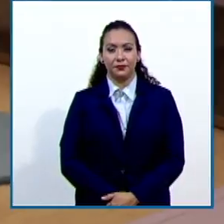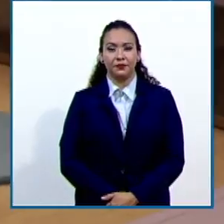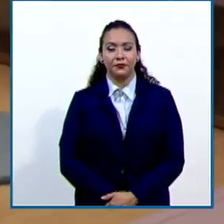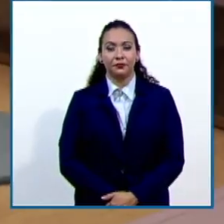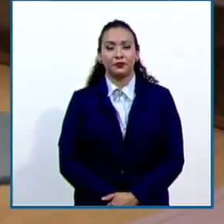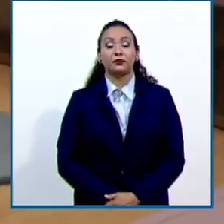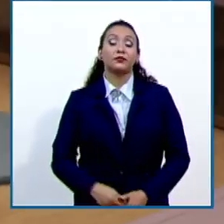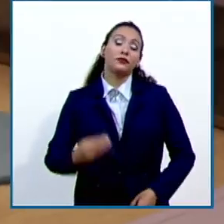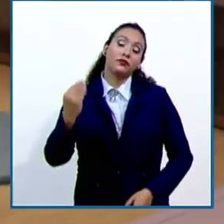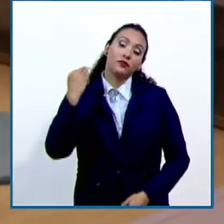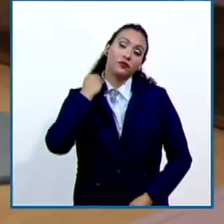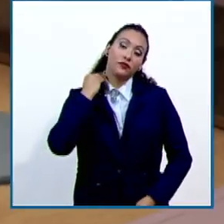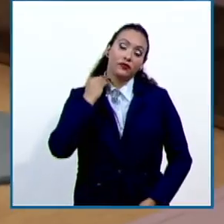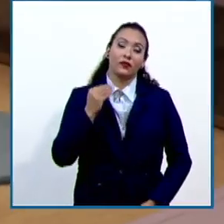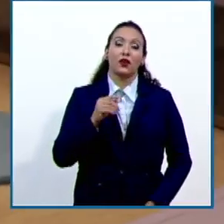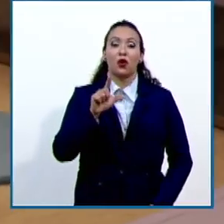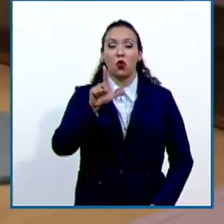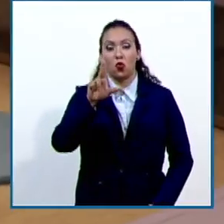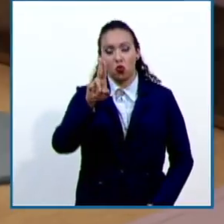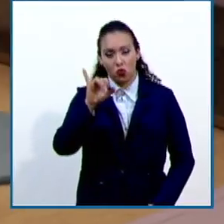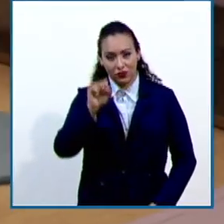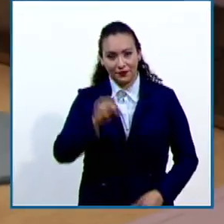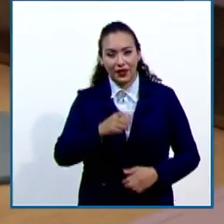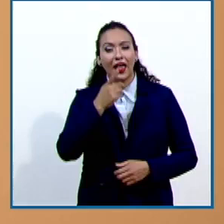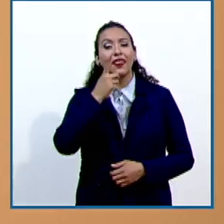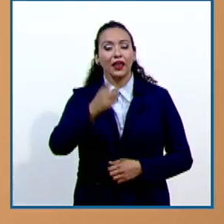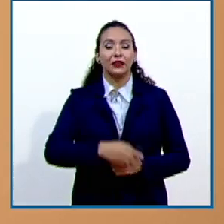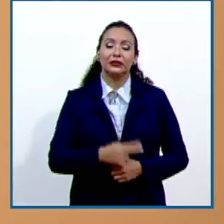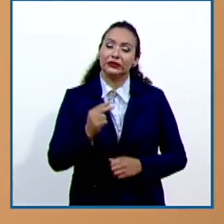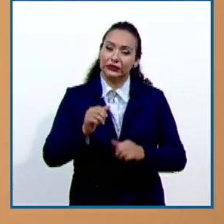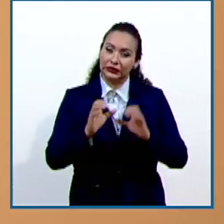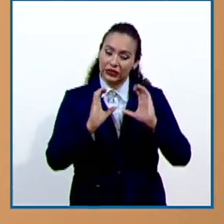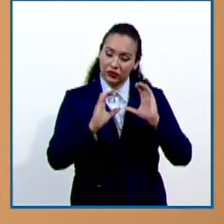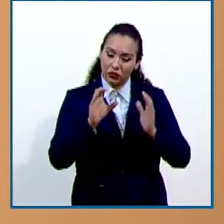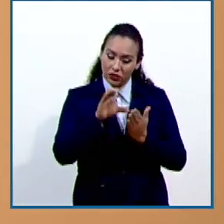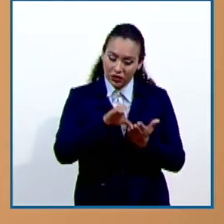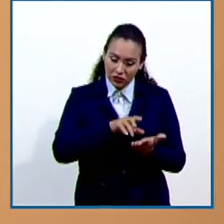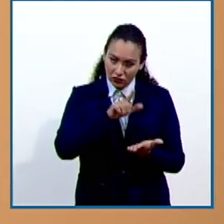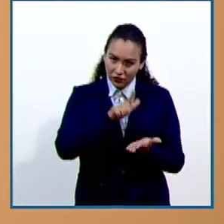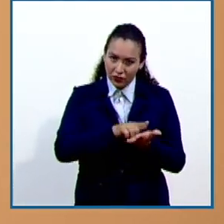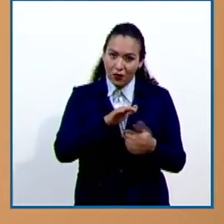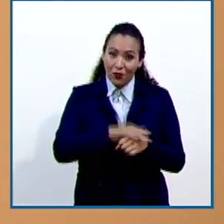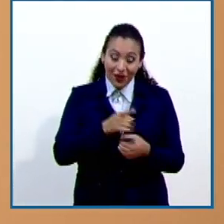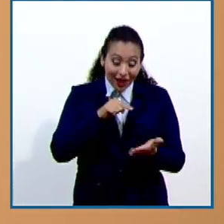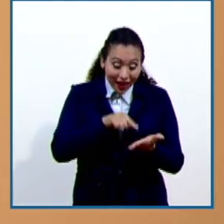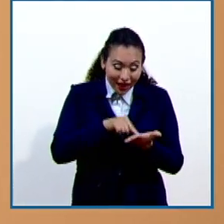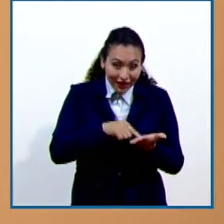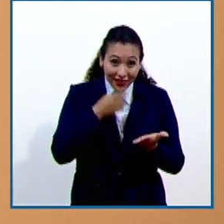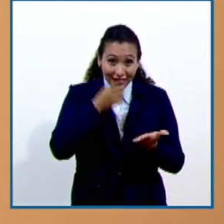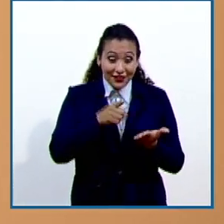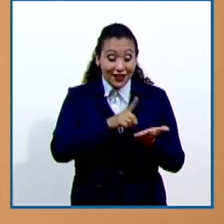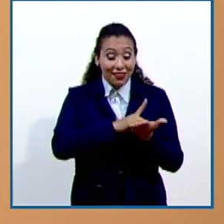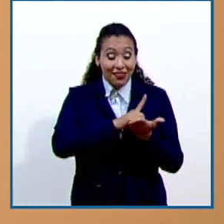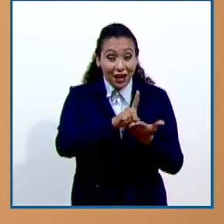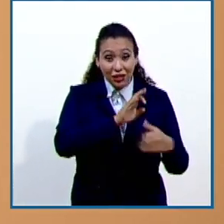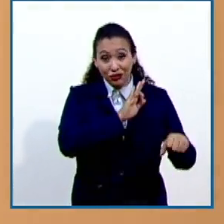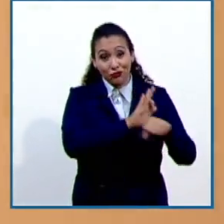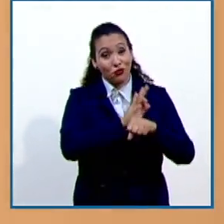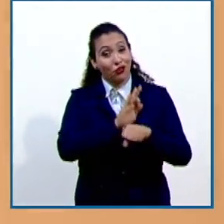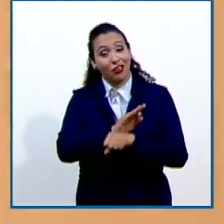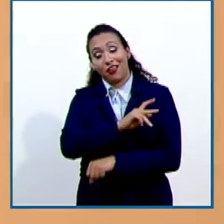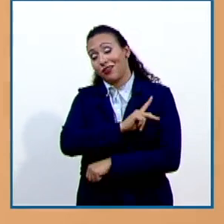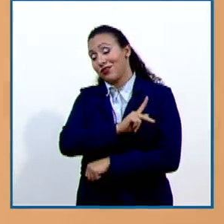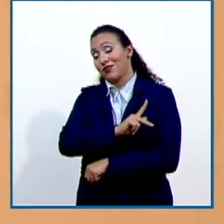Y el abogado Luis Enrique Pereda indicó que se debe cuidar la Constitución porque en ella se encuentran protegidos nuestros derechos y